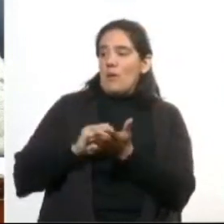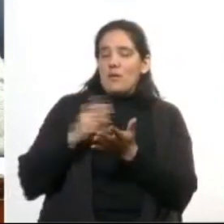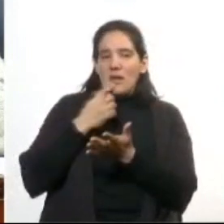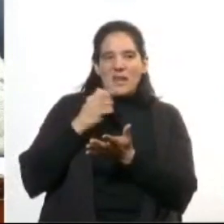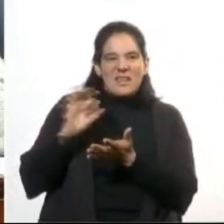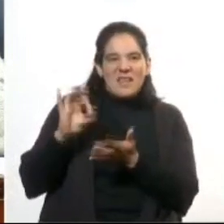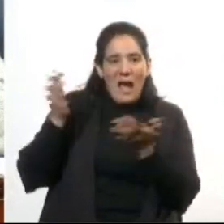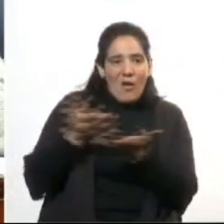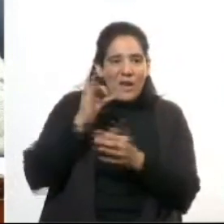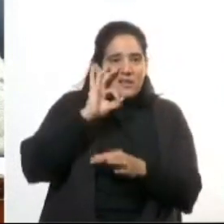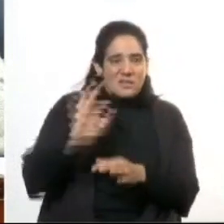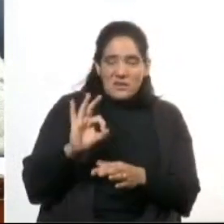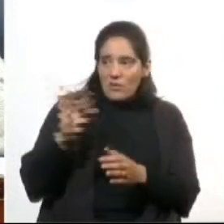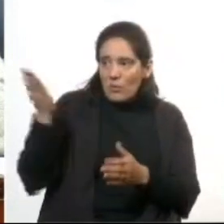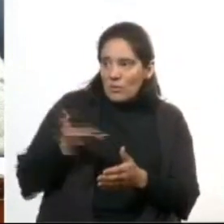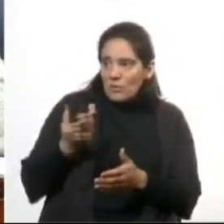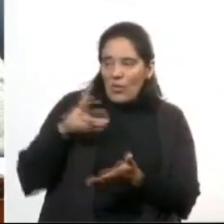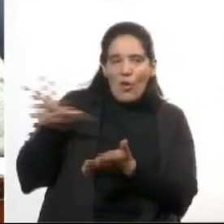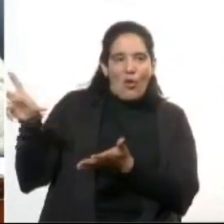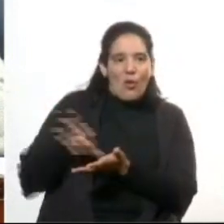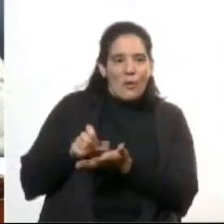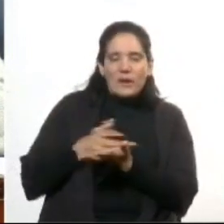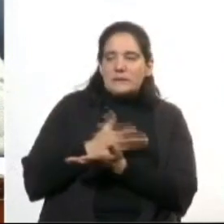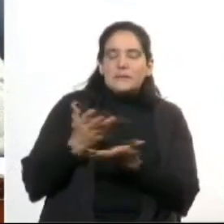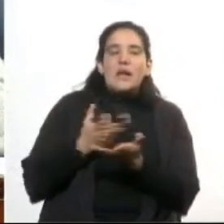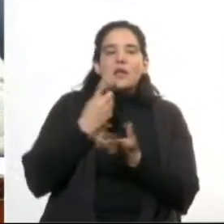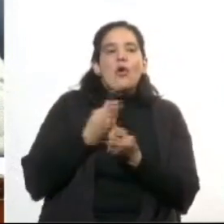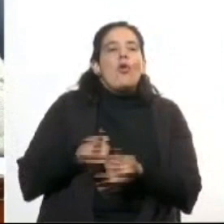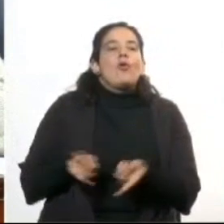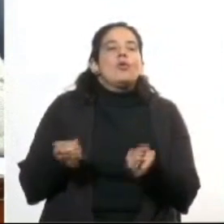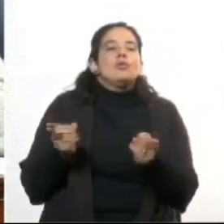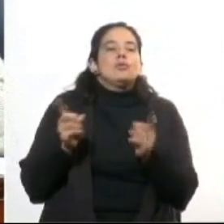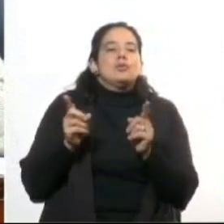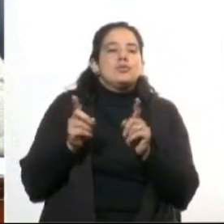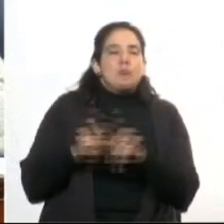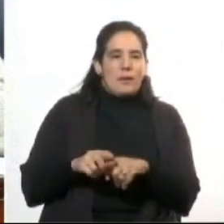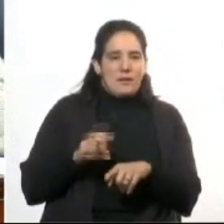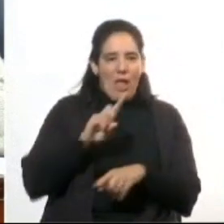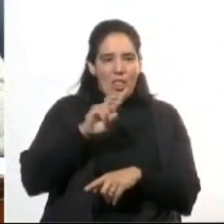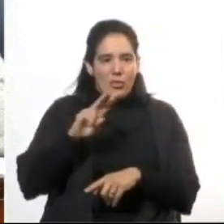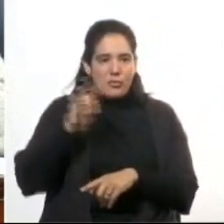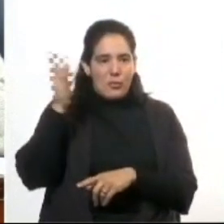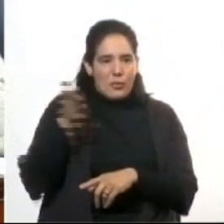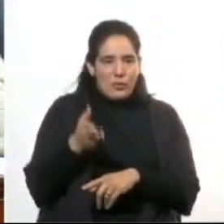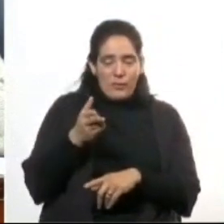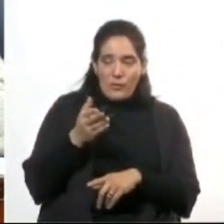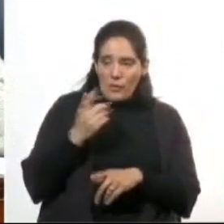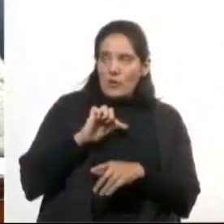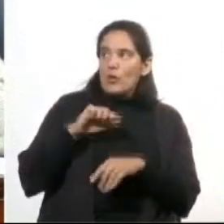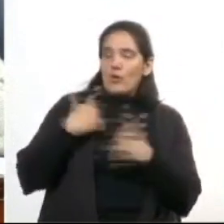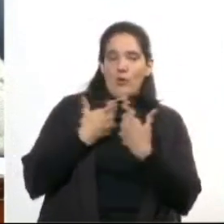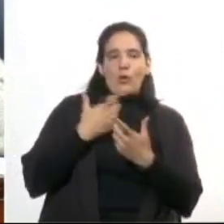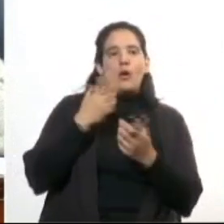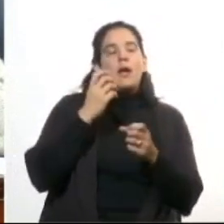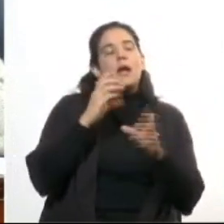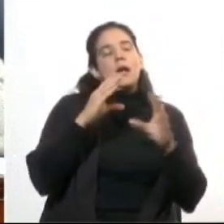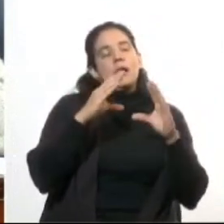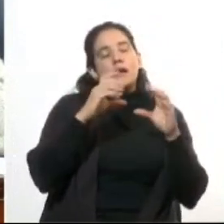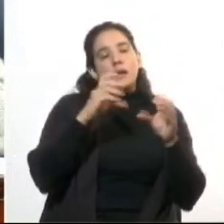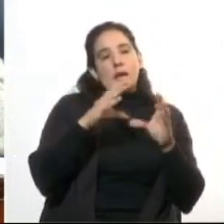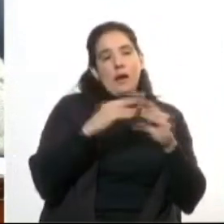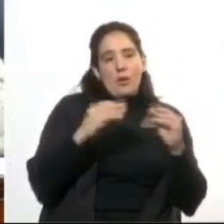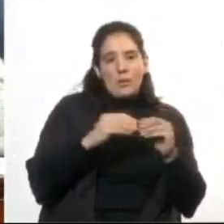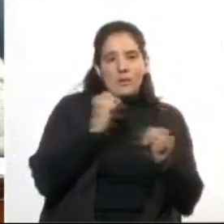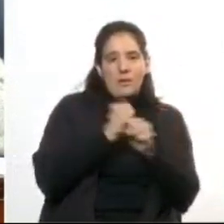menos el vigente arancel cero, sino que ameritaría volver al arancel del 12%, que es lo que solicitan las cooperativas